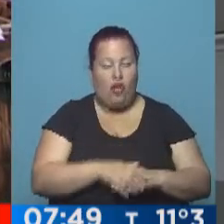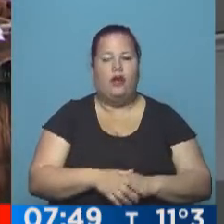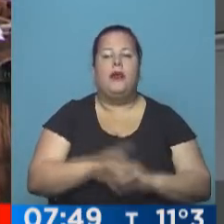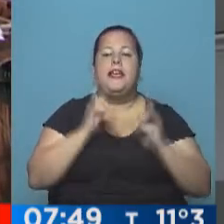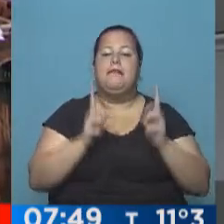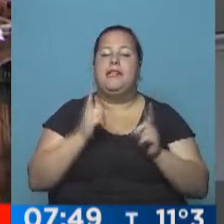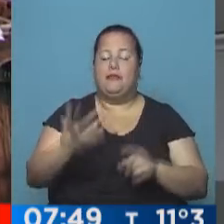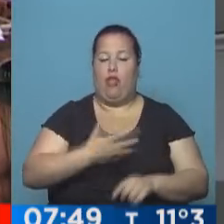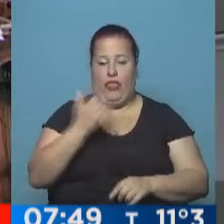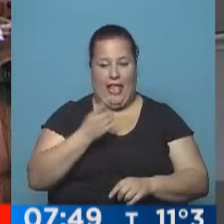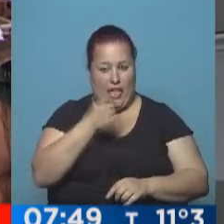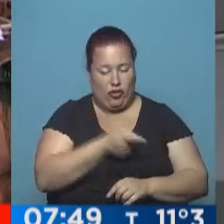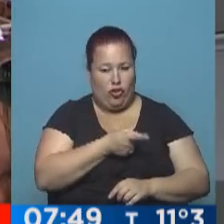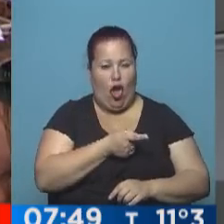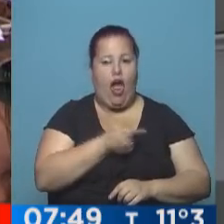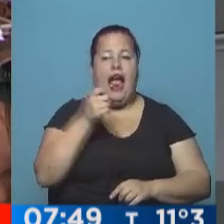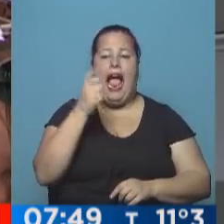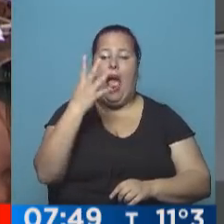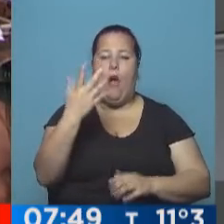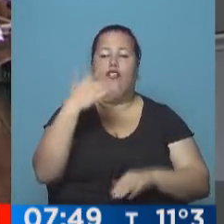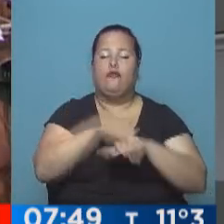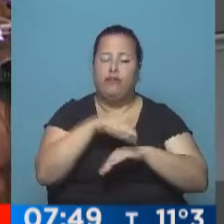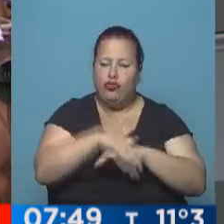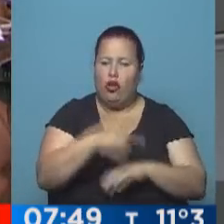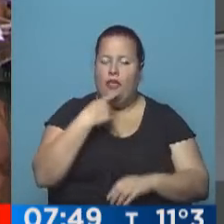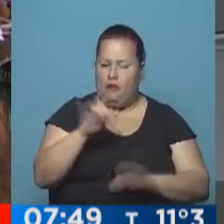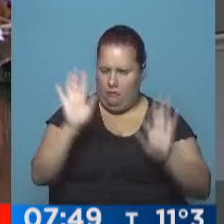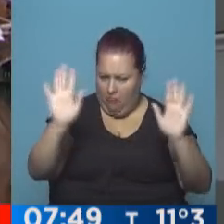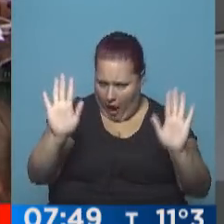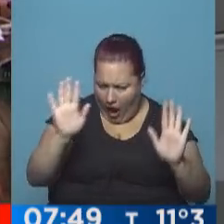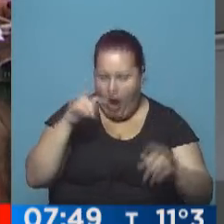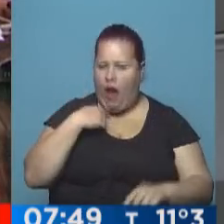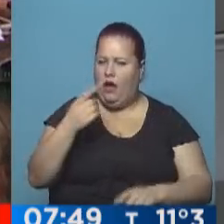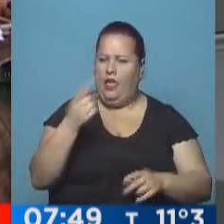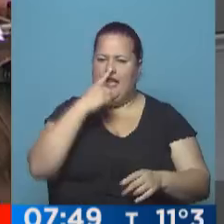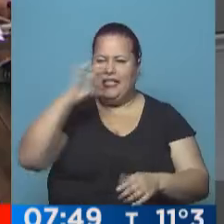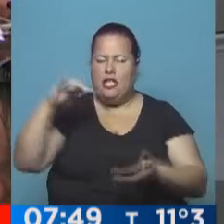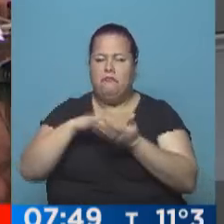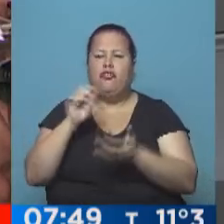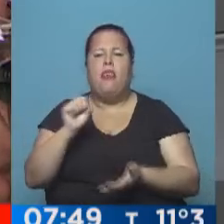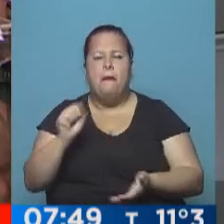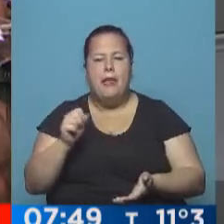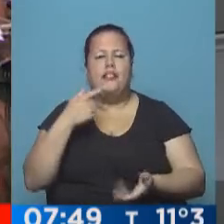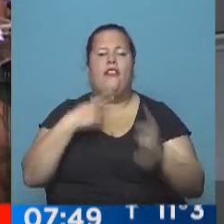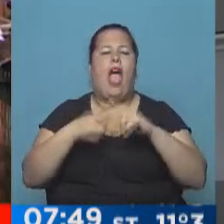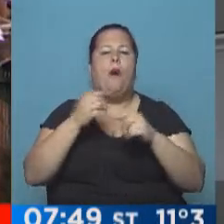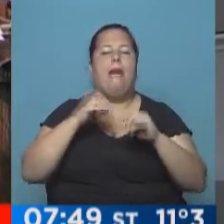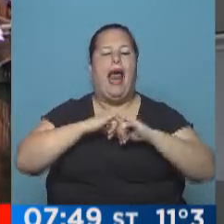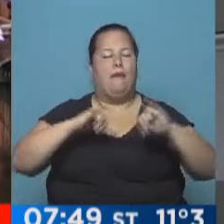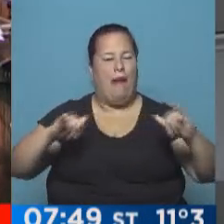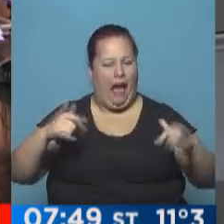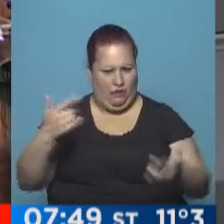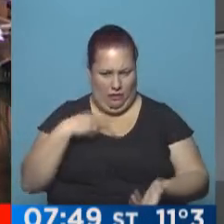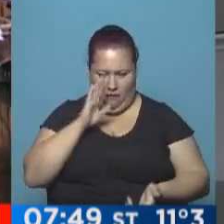fue el mismo director del Canal 4 de Misiones quien dice, momento, allí aparecen 700 millones de pesos como pauta para nuestro canal